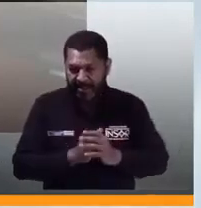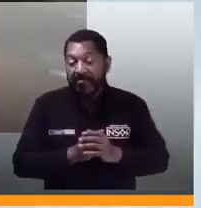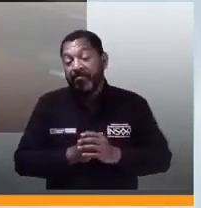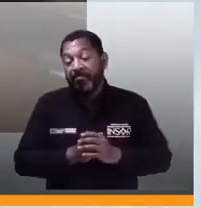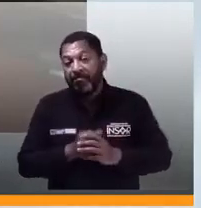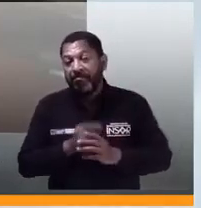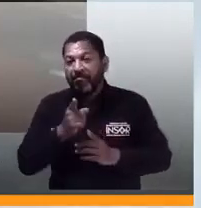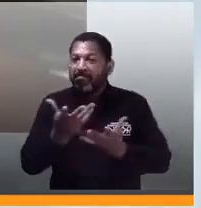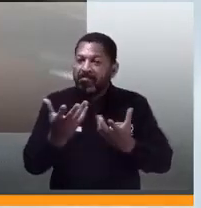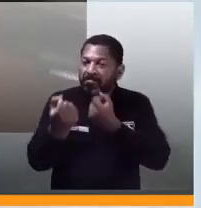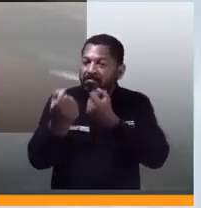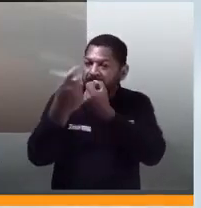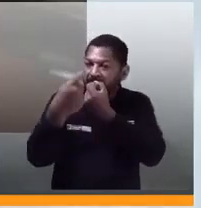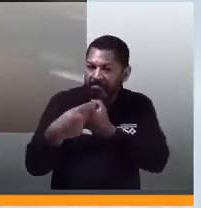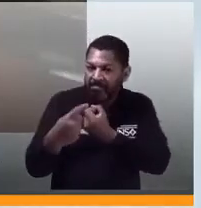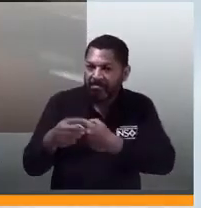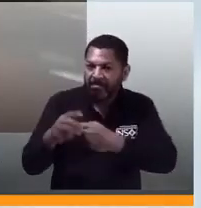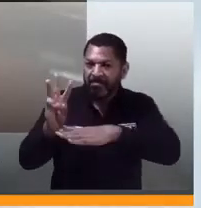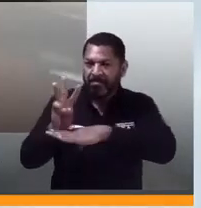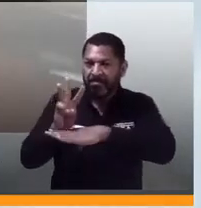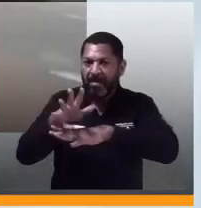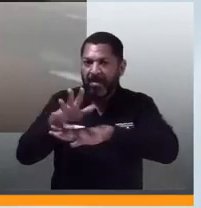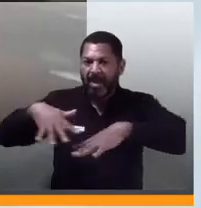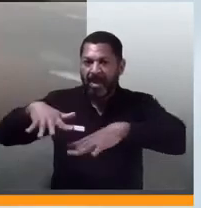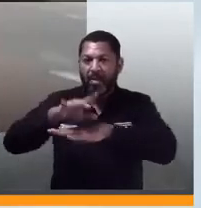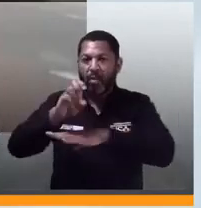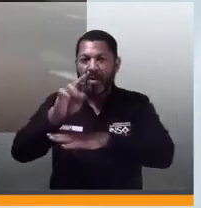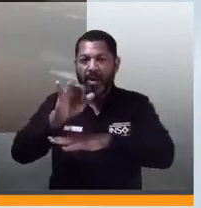invitamos a inscribirse en la página de